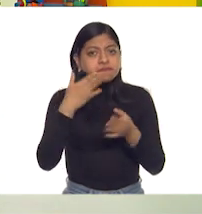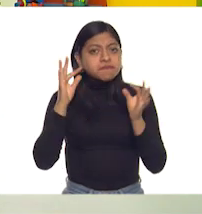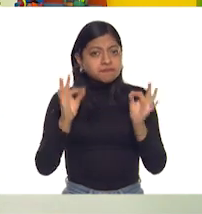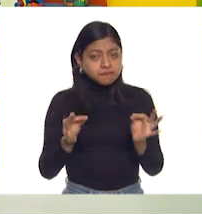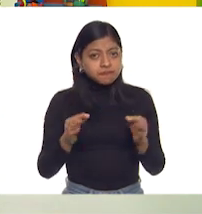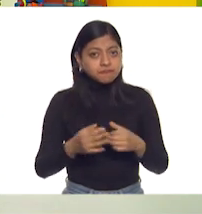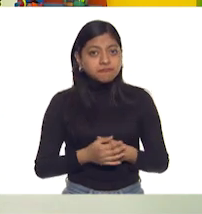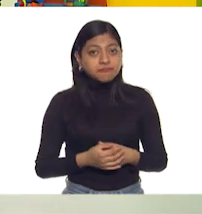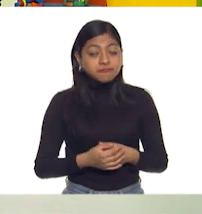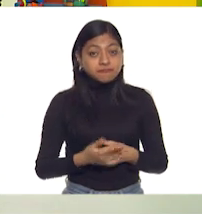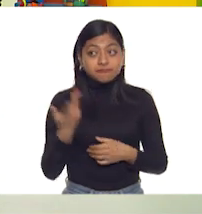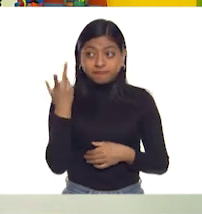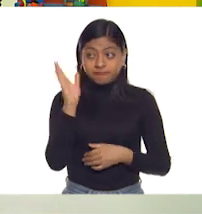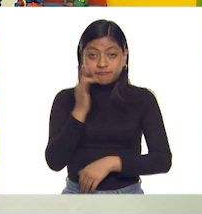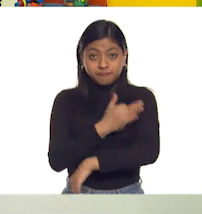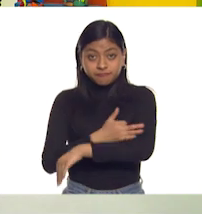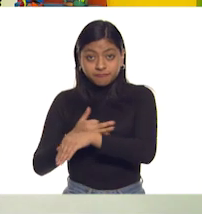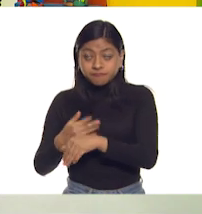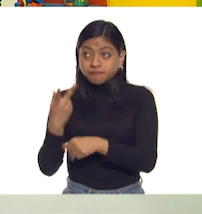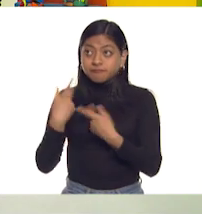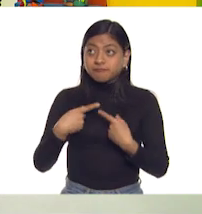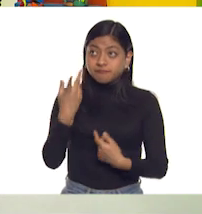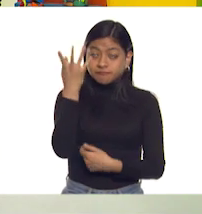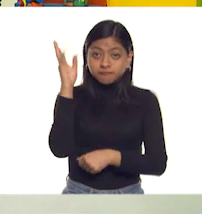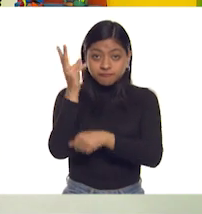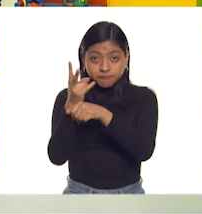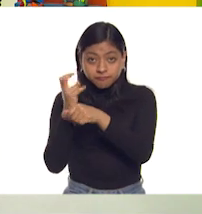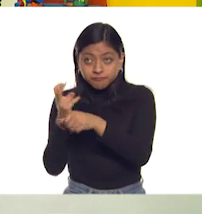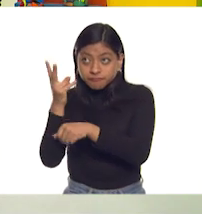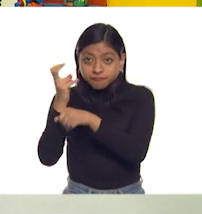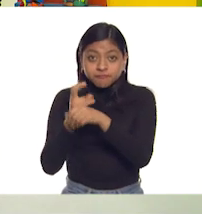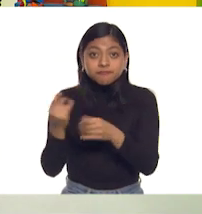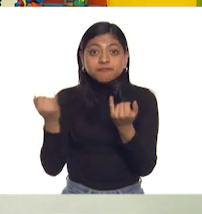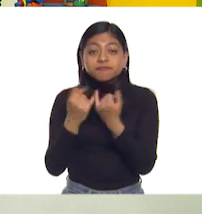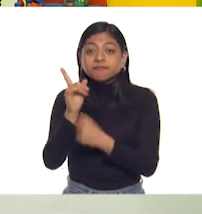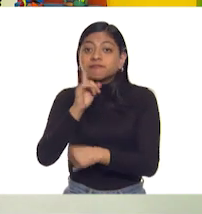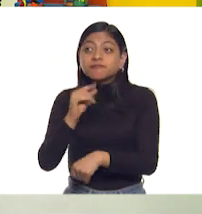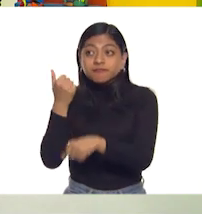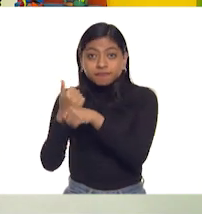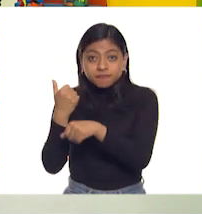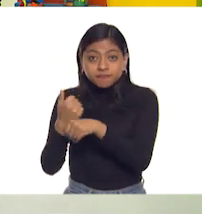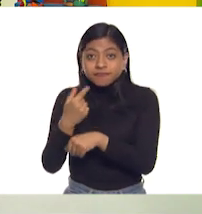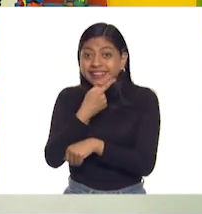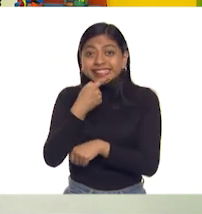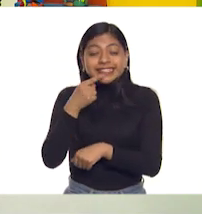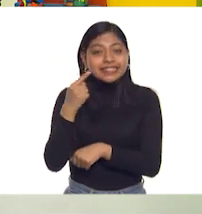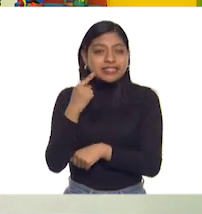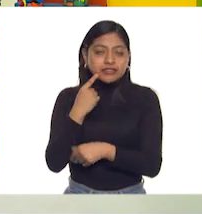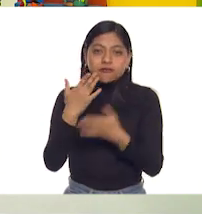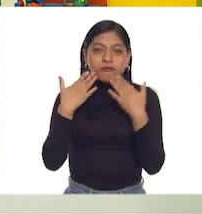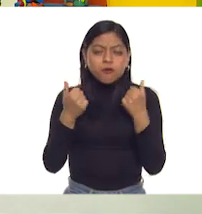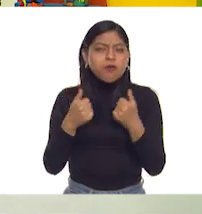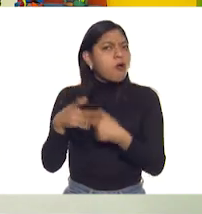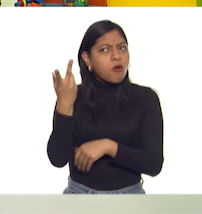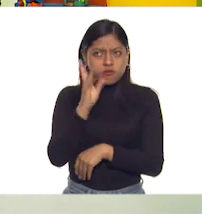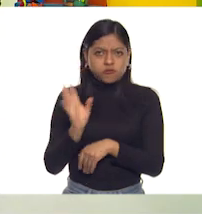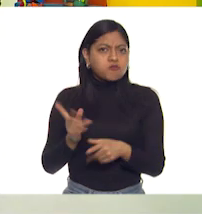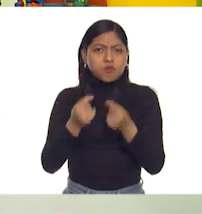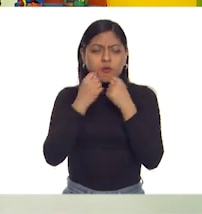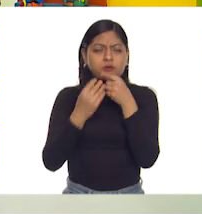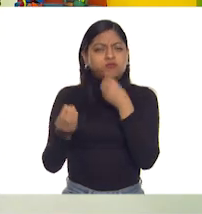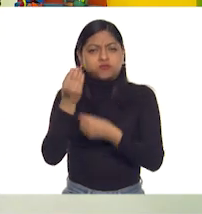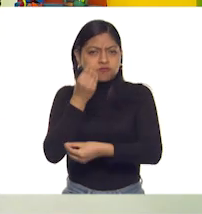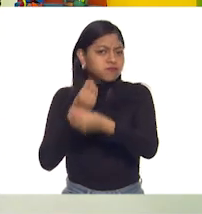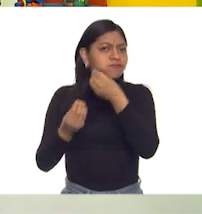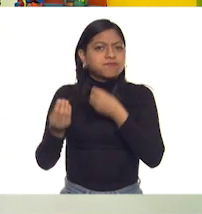la familia entera y los invitados, hasta la abuelita Chimuela, se dieron un